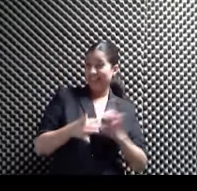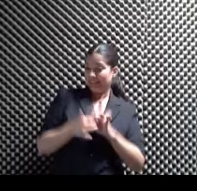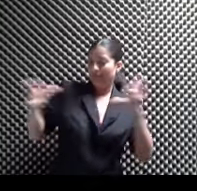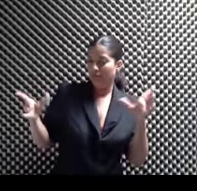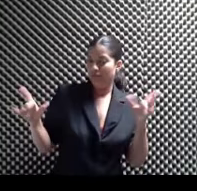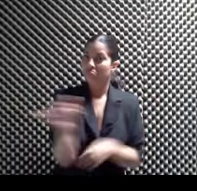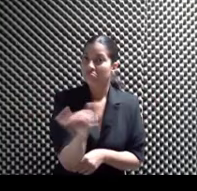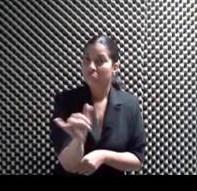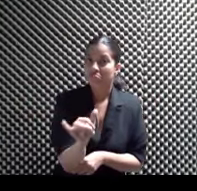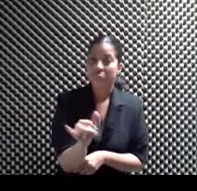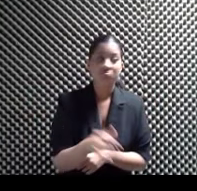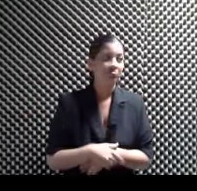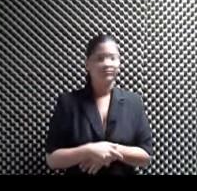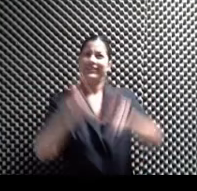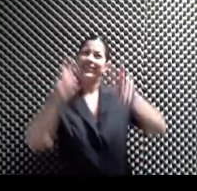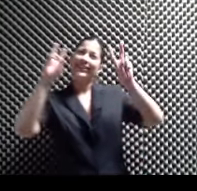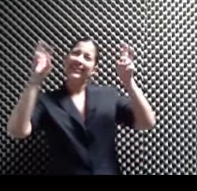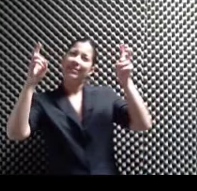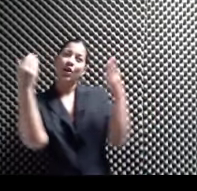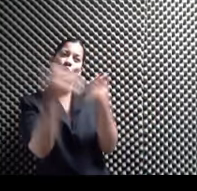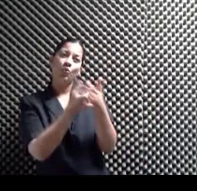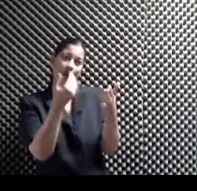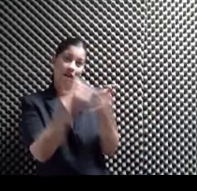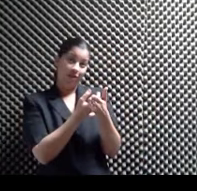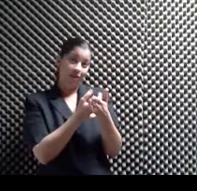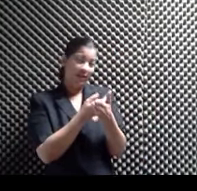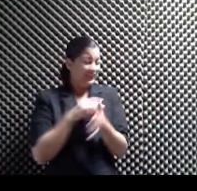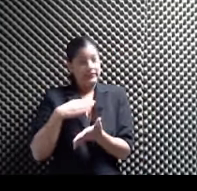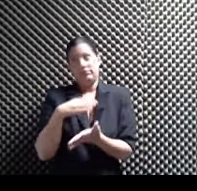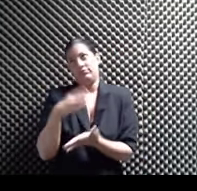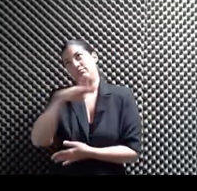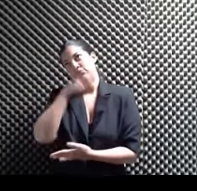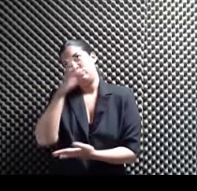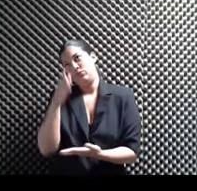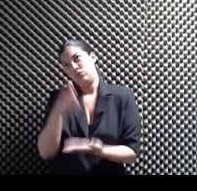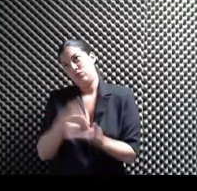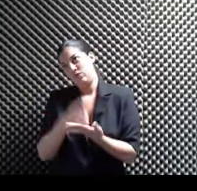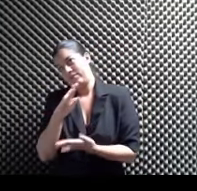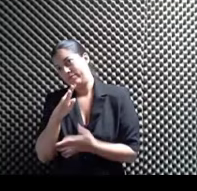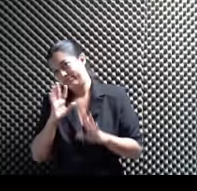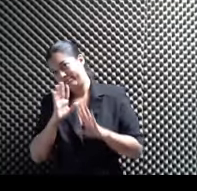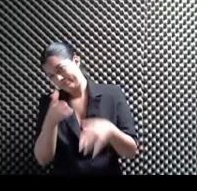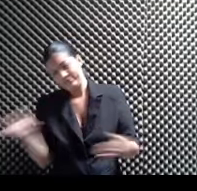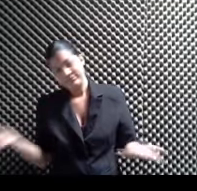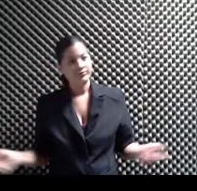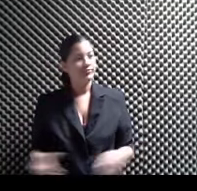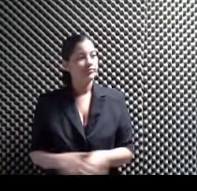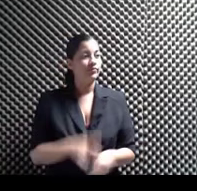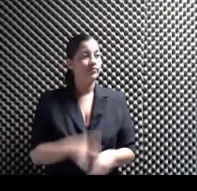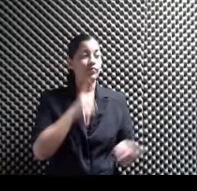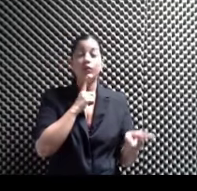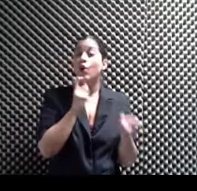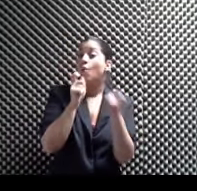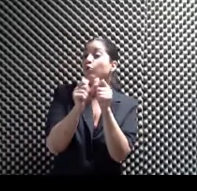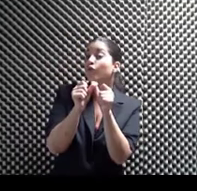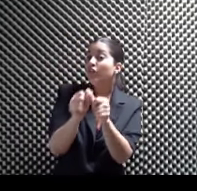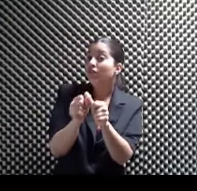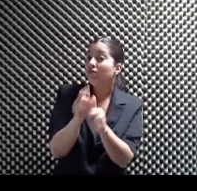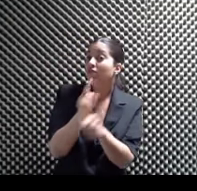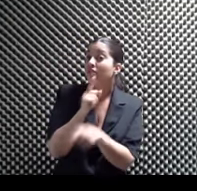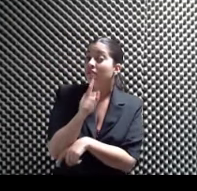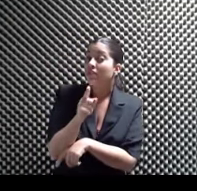congreso Temas nuevos Temas nuevos Que no se hayan tocado nunca Jamás que sea algo diferente Claro Pero bueno Es que es en punto fijo Que quien necesite valor Para hablar